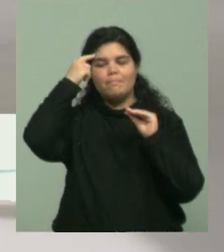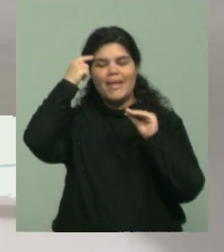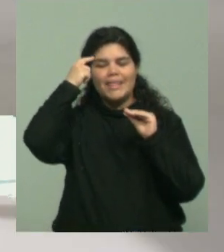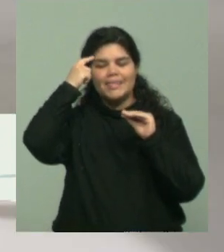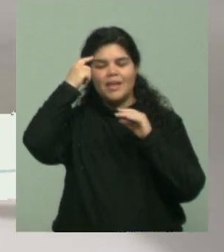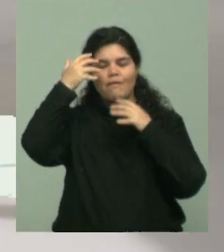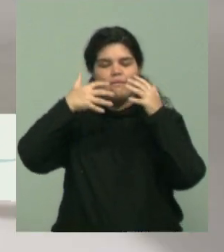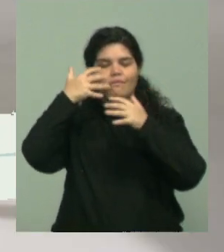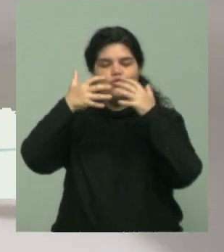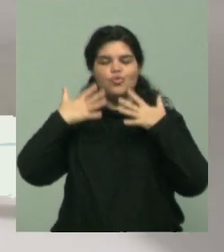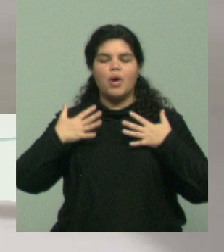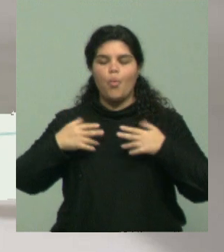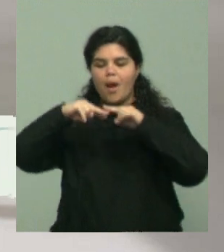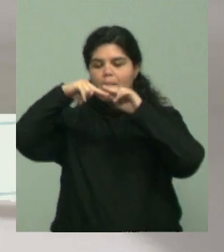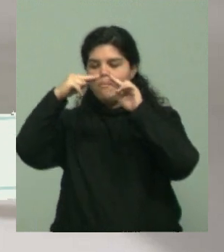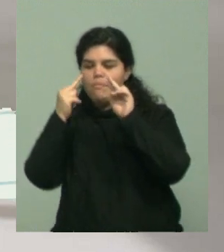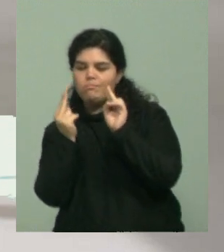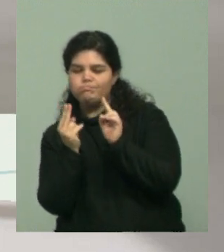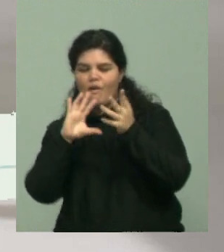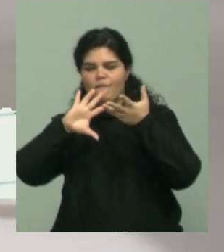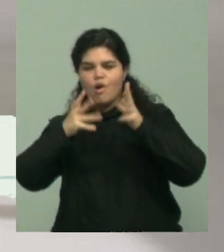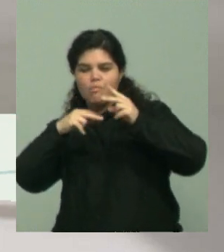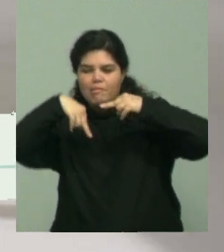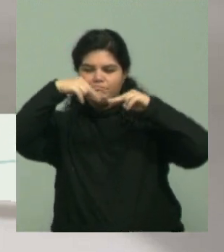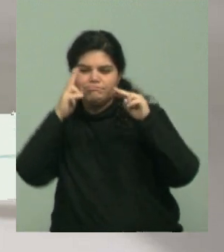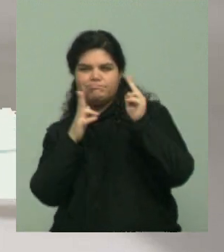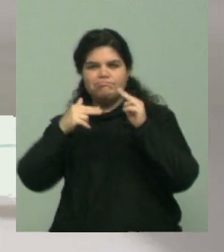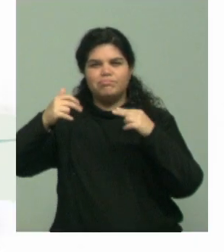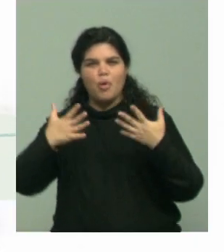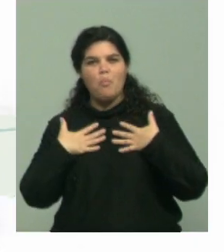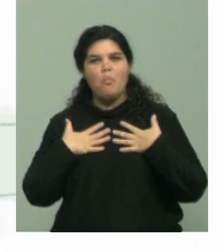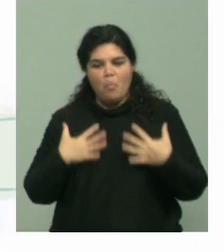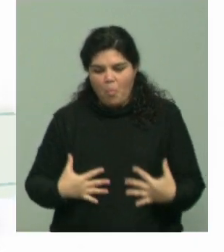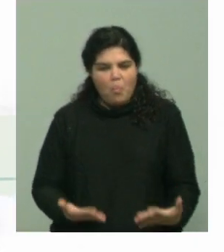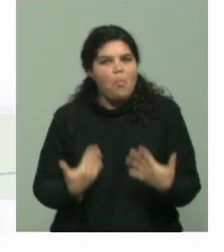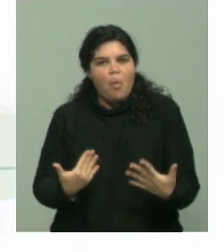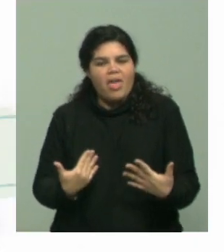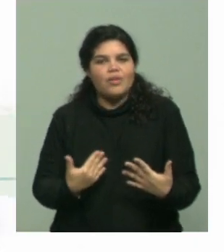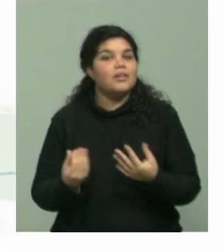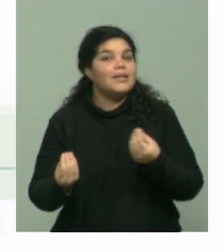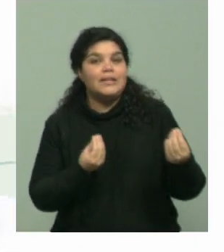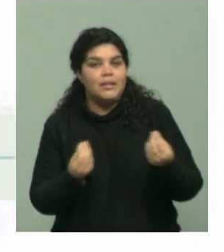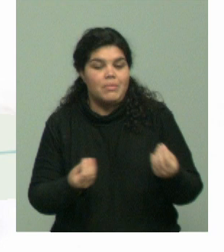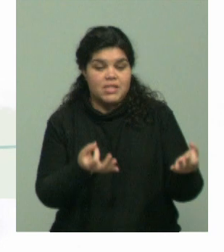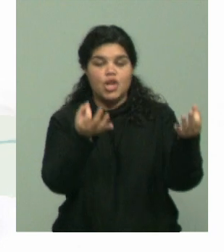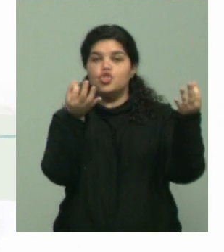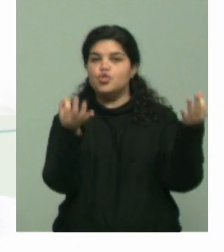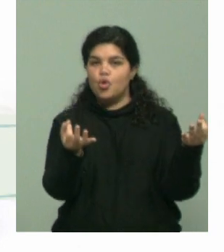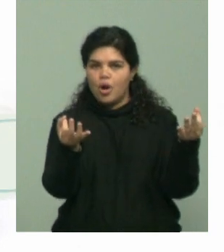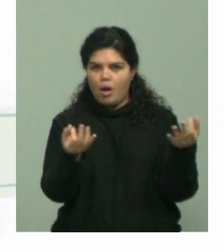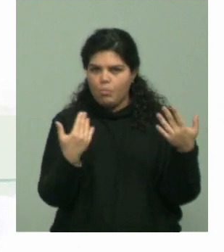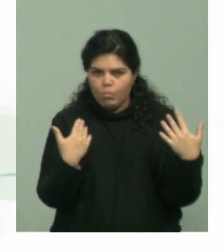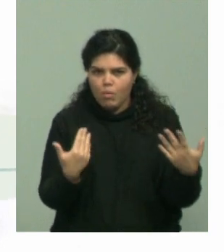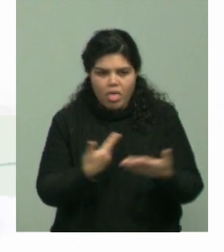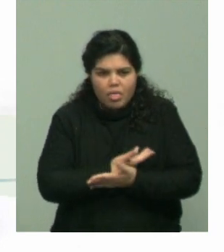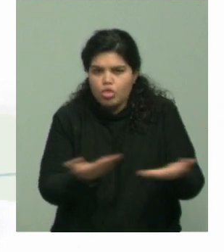que, y realmente les da muy buenos resultados porque yoga es para todos, todos podemos practicar yoga.